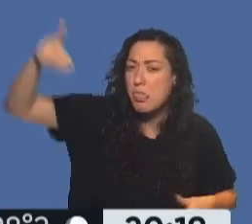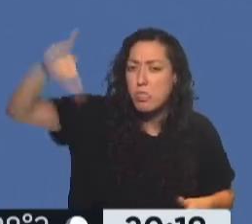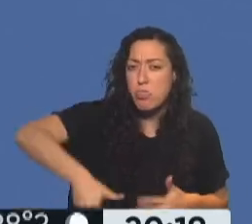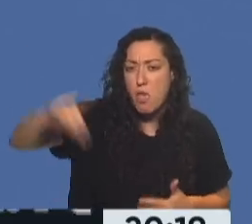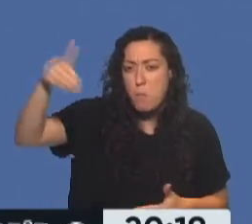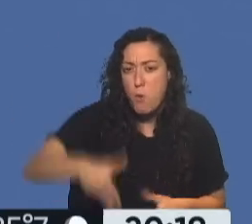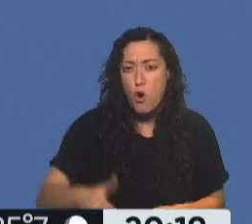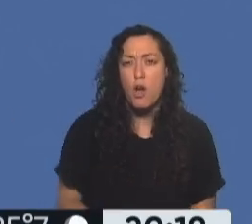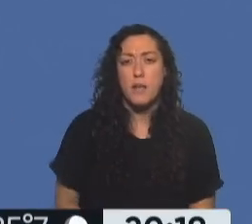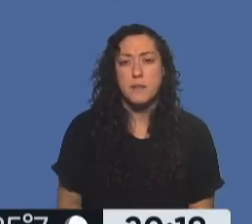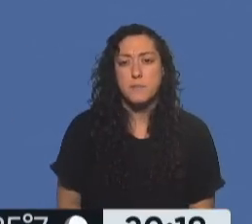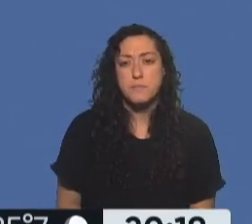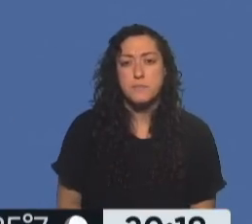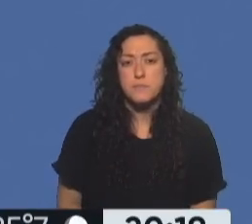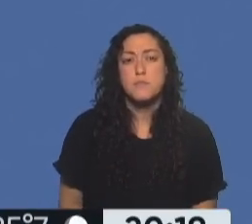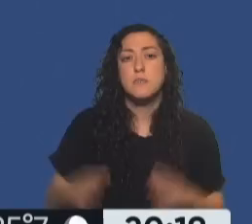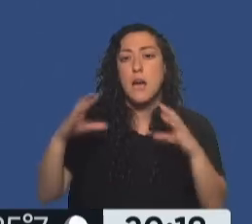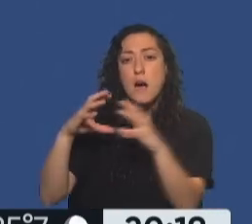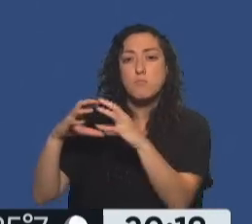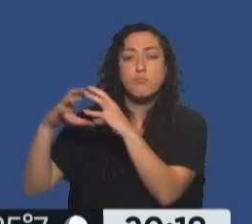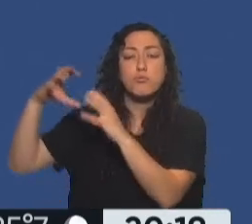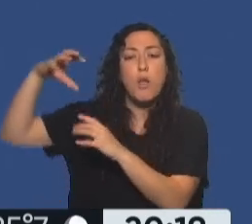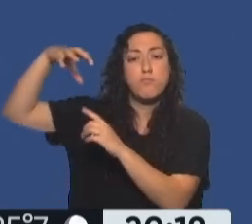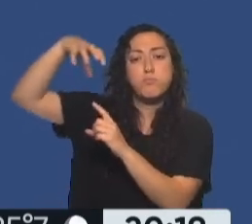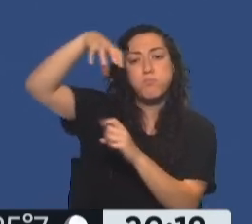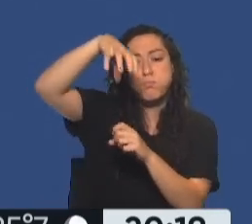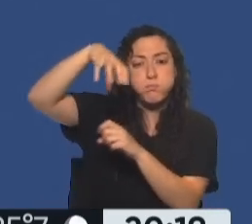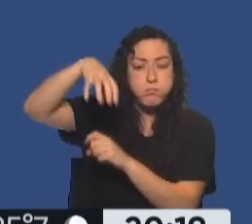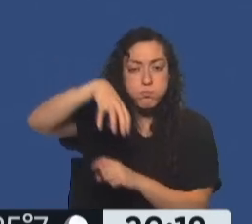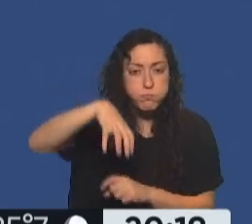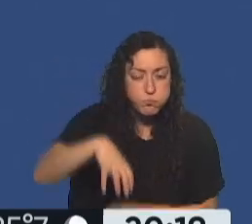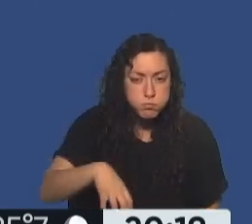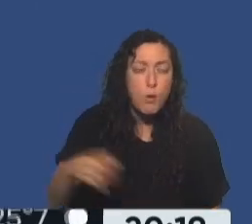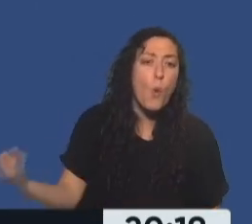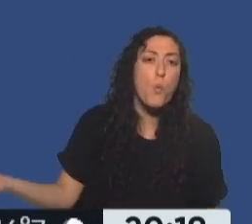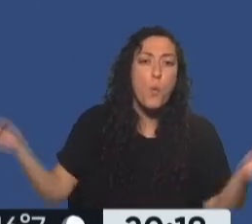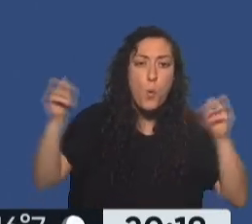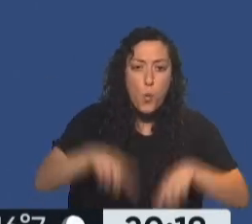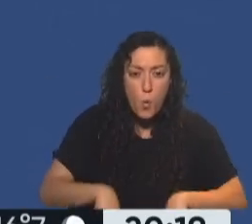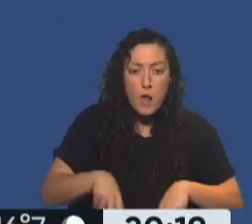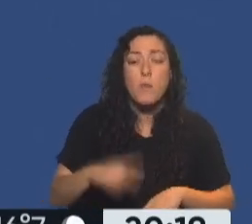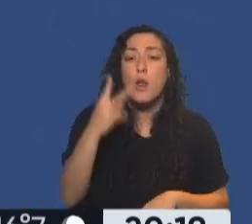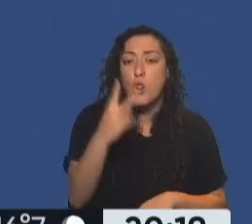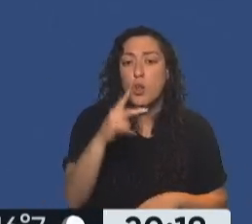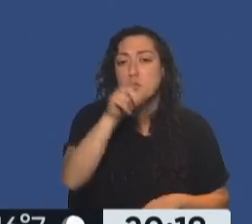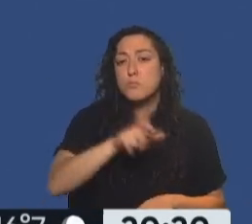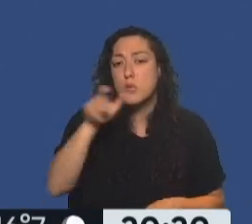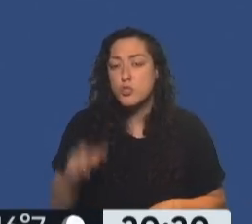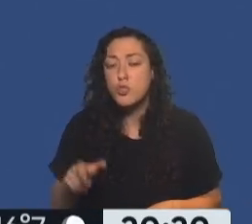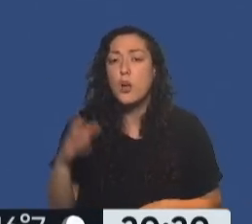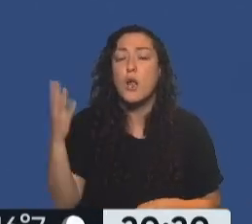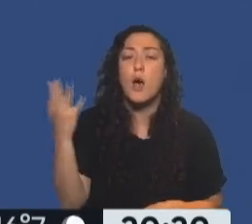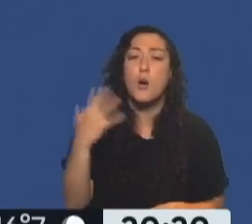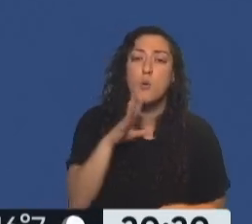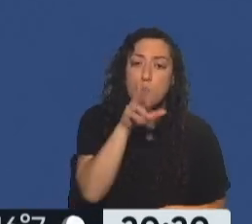Regresó a tierra la cápsula Soyuz. Aterrizó en el sureste de Kazajistán con 2 astronautas rusos y una